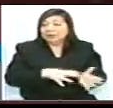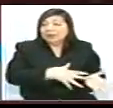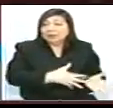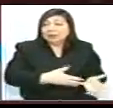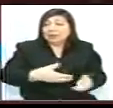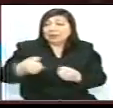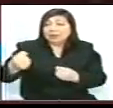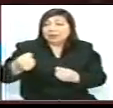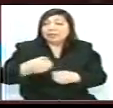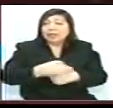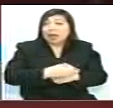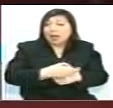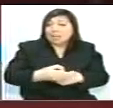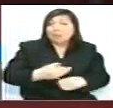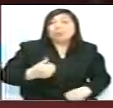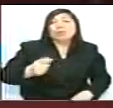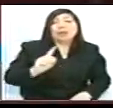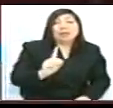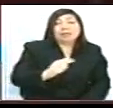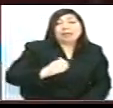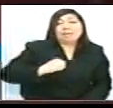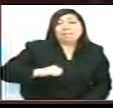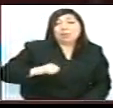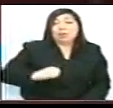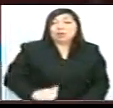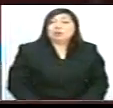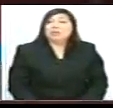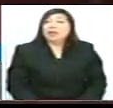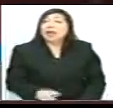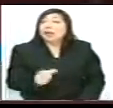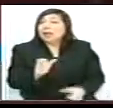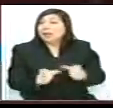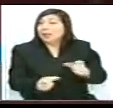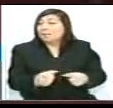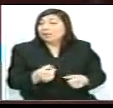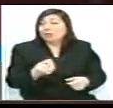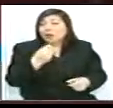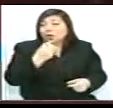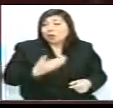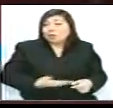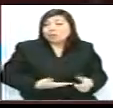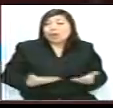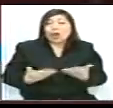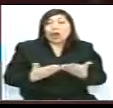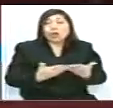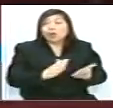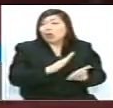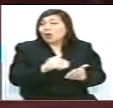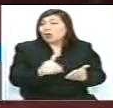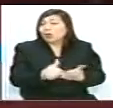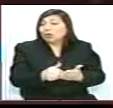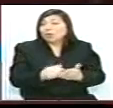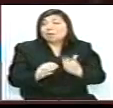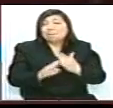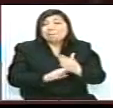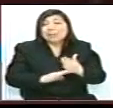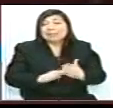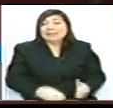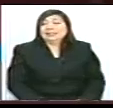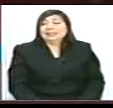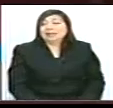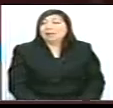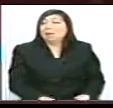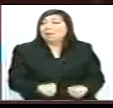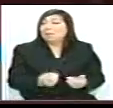quitándole a las regiones, a los municipios, al estómago de la población, a la capacidad educativa, a todas las condiciones básicas del Perú, quitando